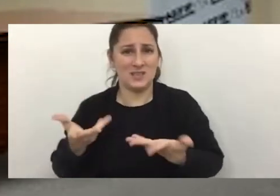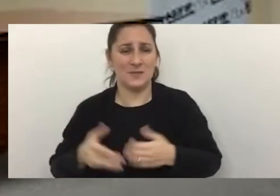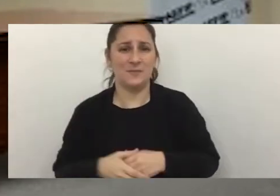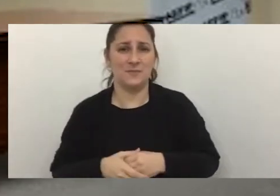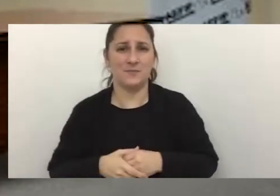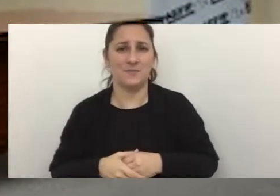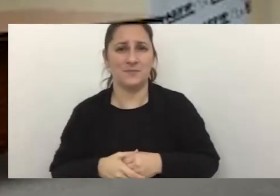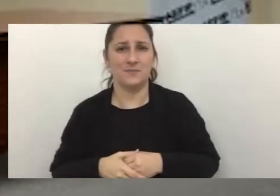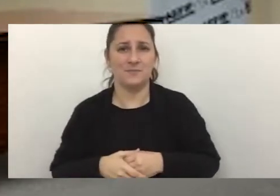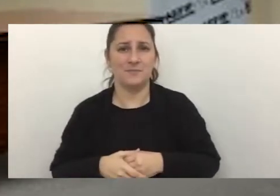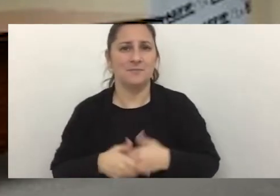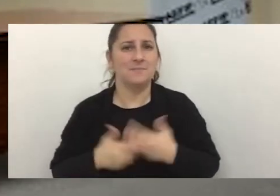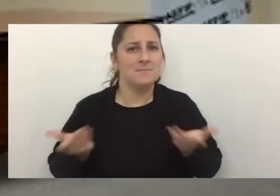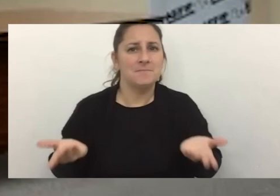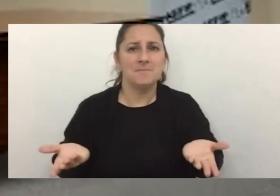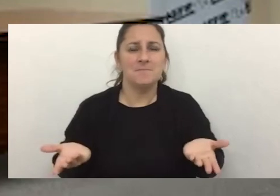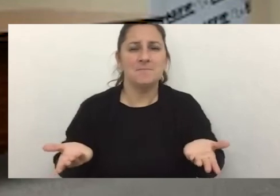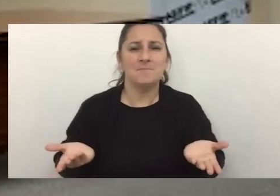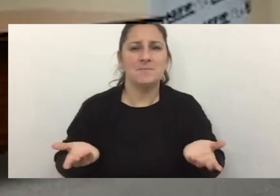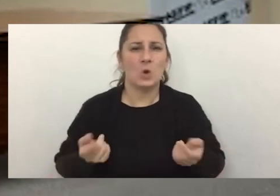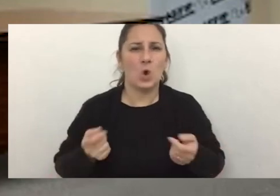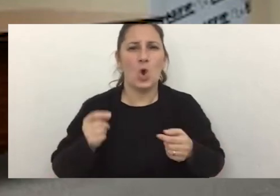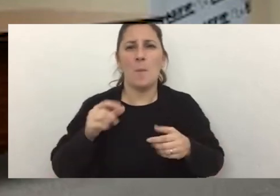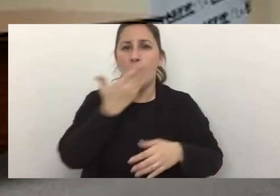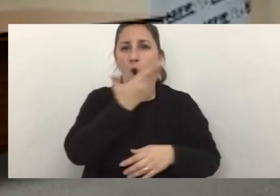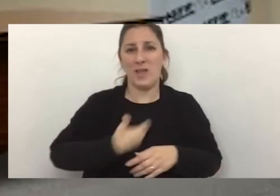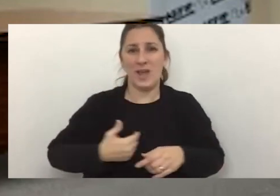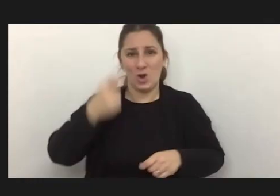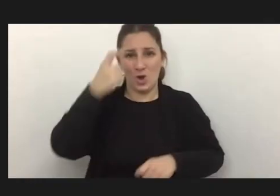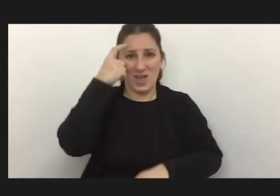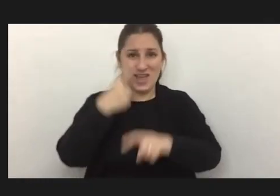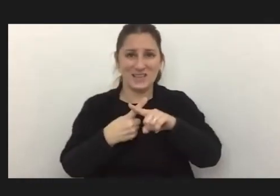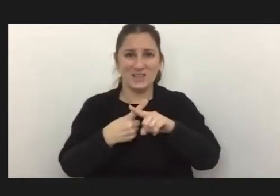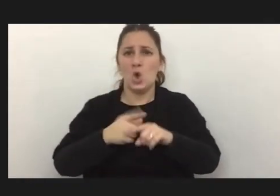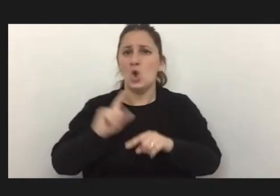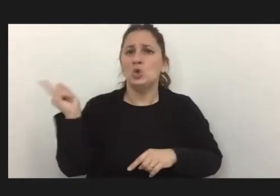Entonces, la presión política del gobierno anterior sobre los jueces